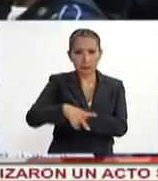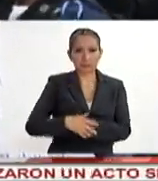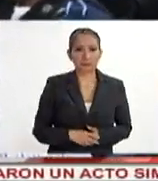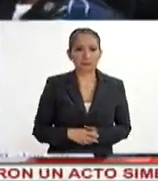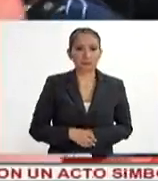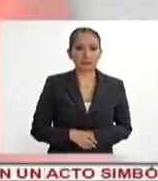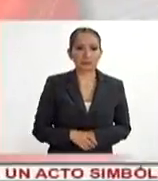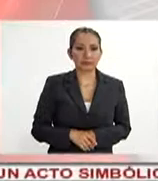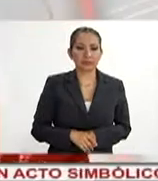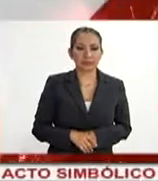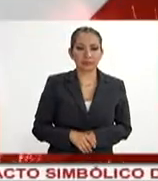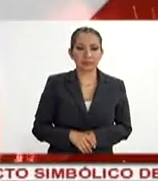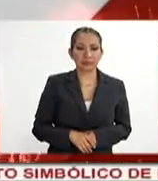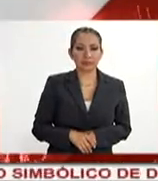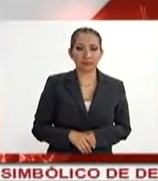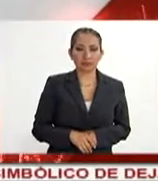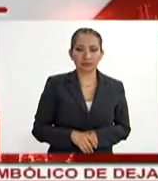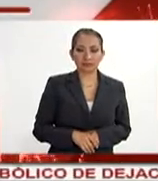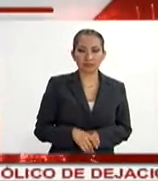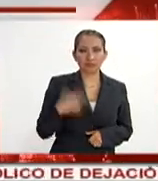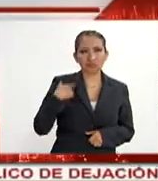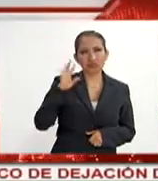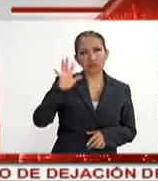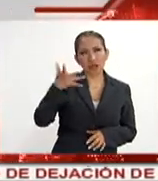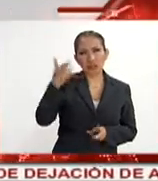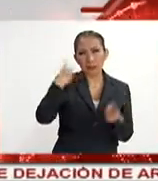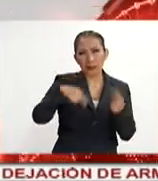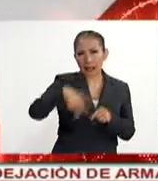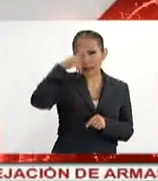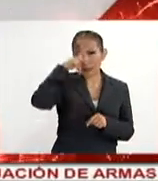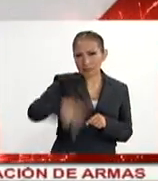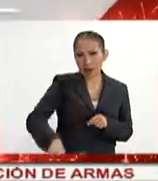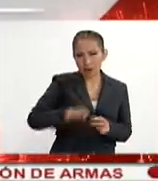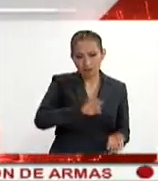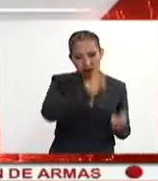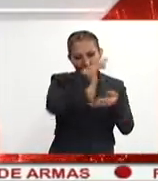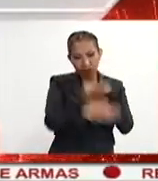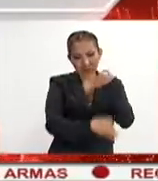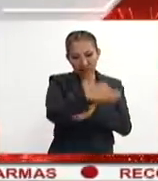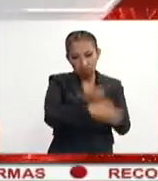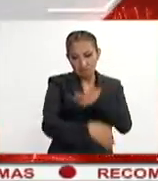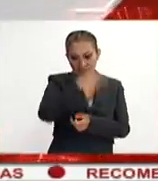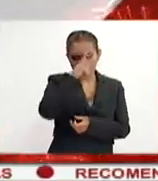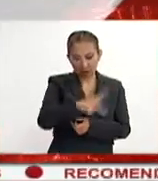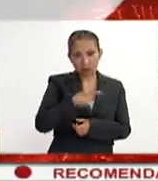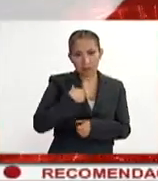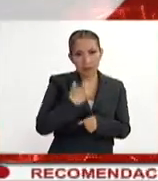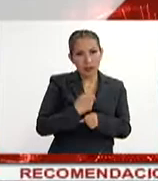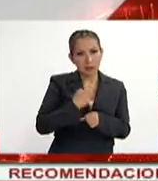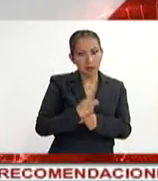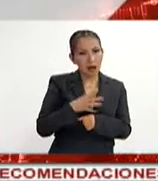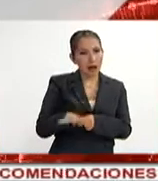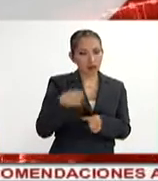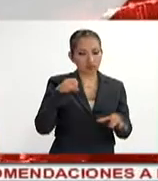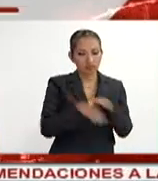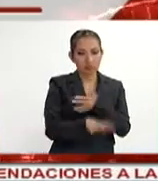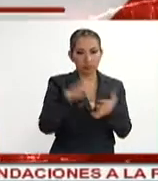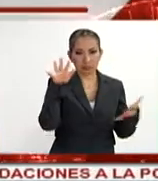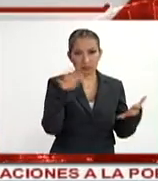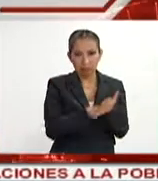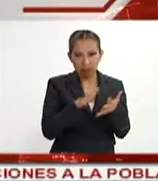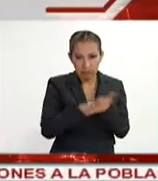México. Estaría llegando a México a enfrentar a la justicia mexicana. Primeramente sería